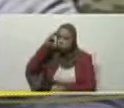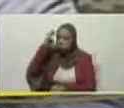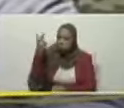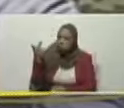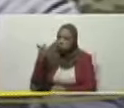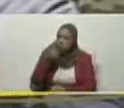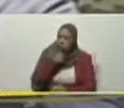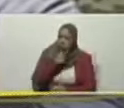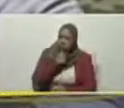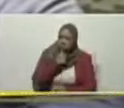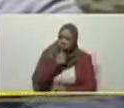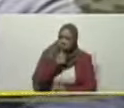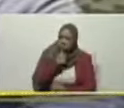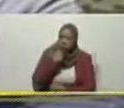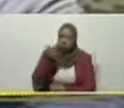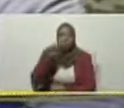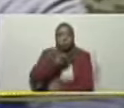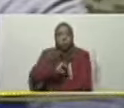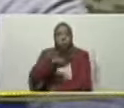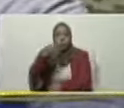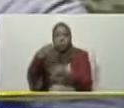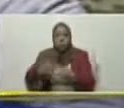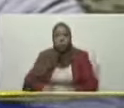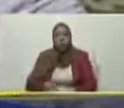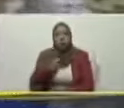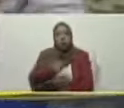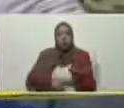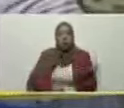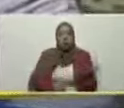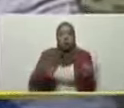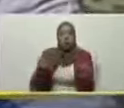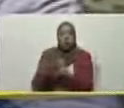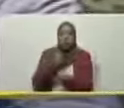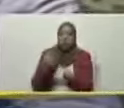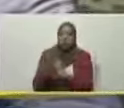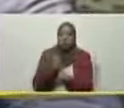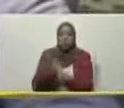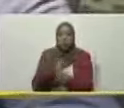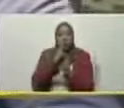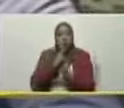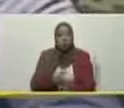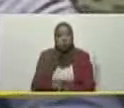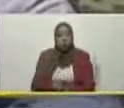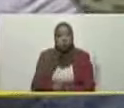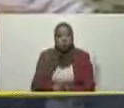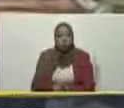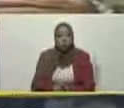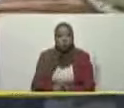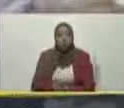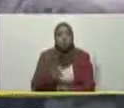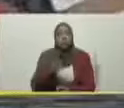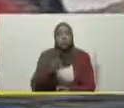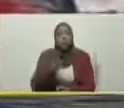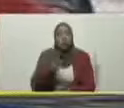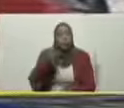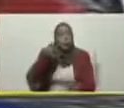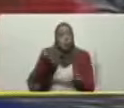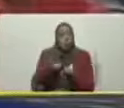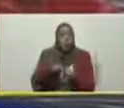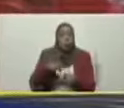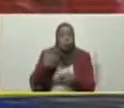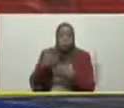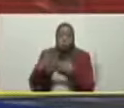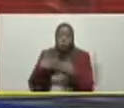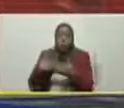Y frente a la gente irracional, firmeza, trabajo y resultado. Y que ellos sigan irracionales con su